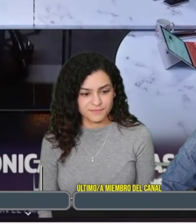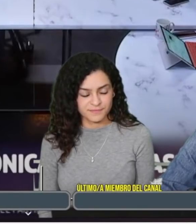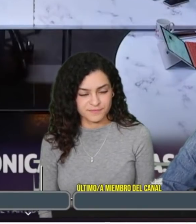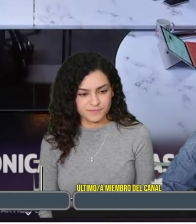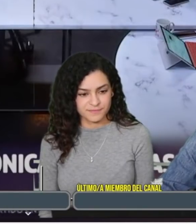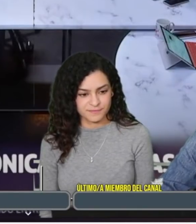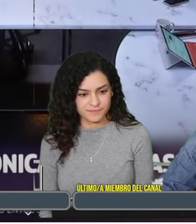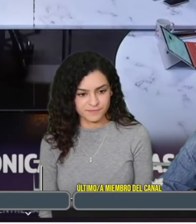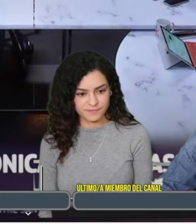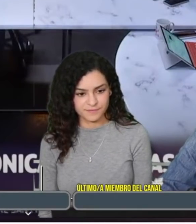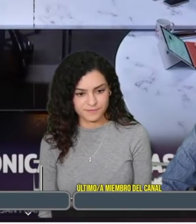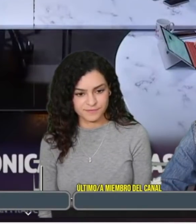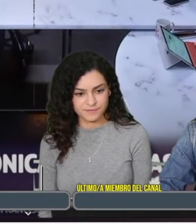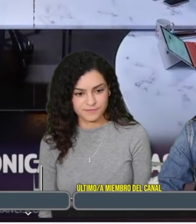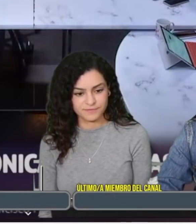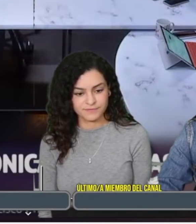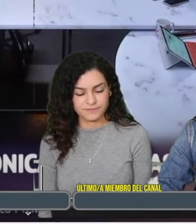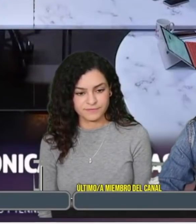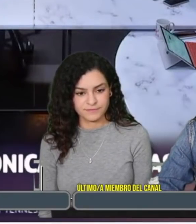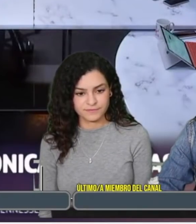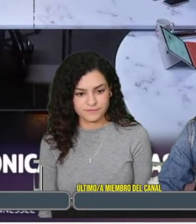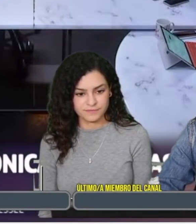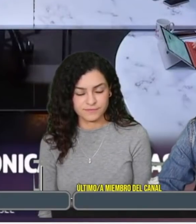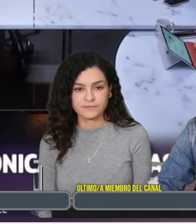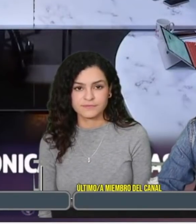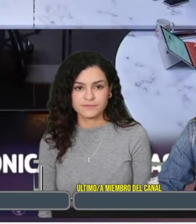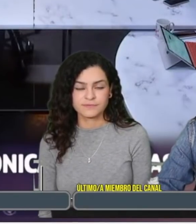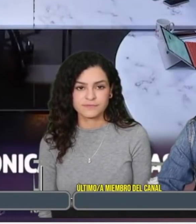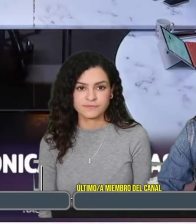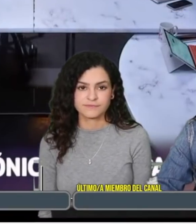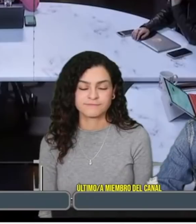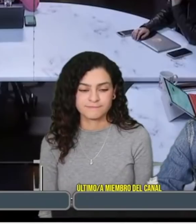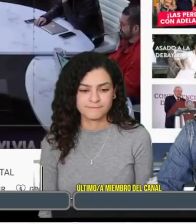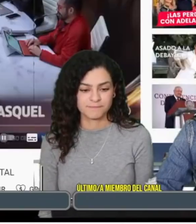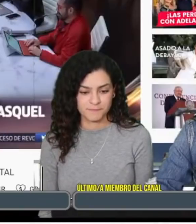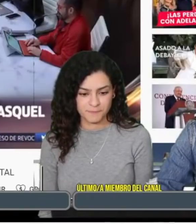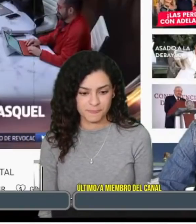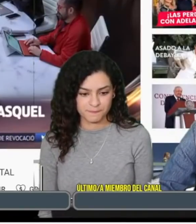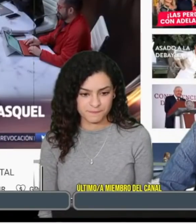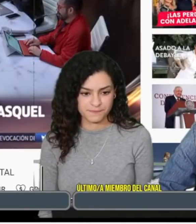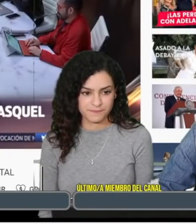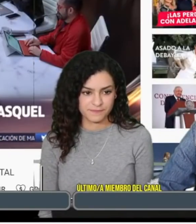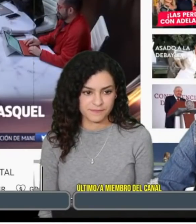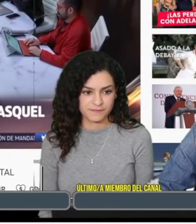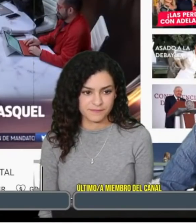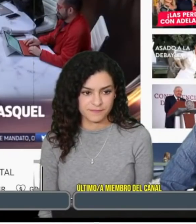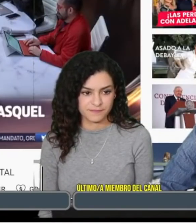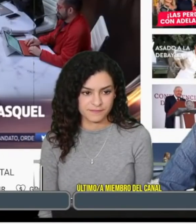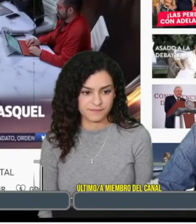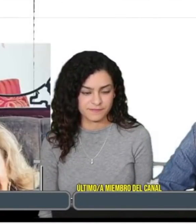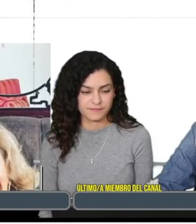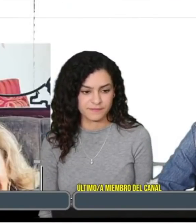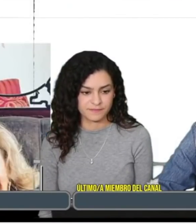que desea una pronta recuperación, cuando en realidad no es así. Pues bueno, se le cae el teatrito a Adela Micha, la